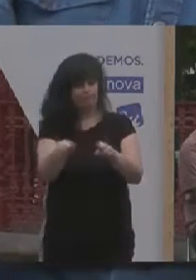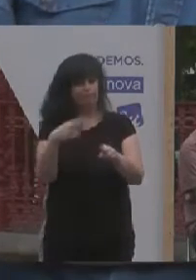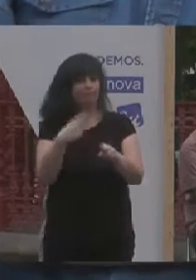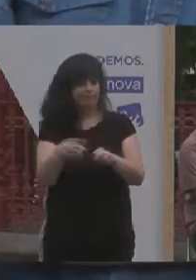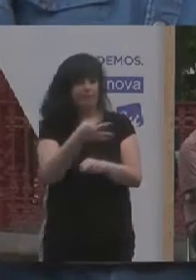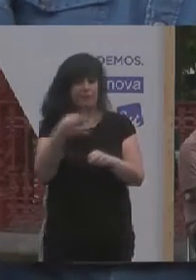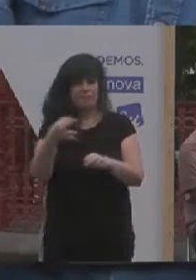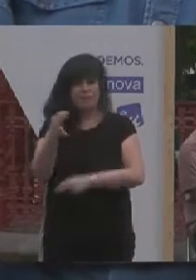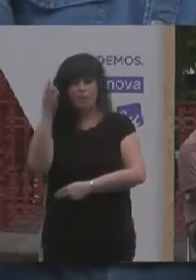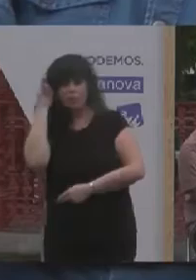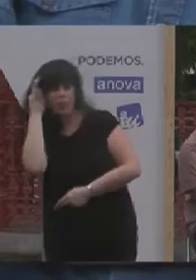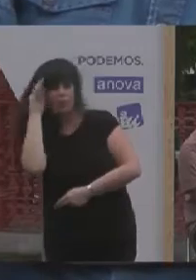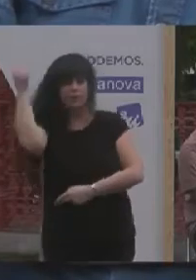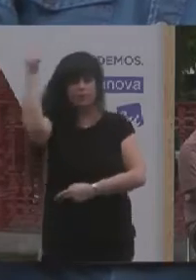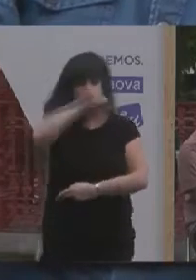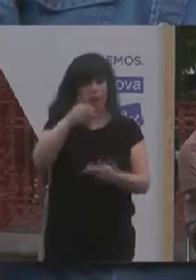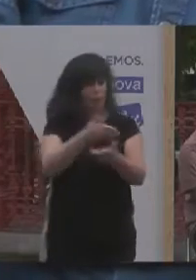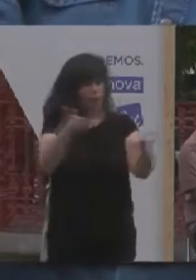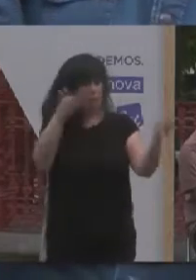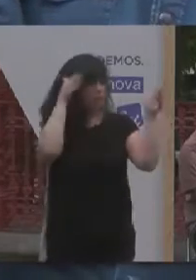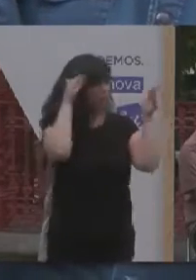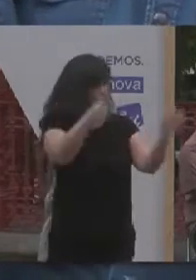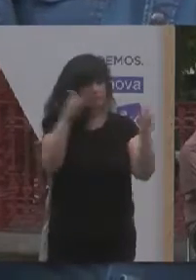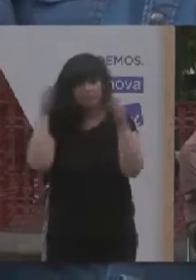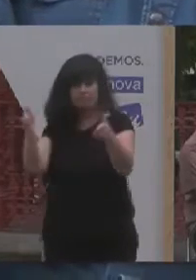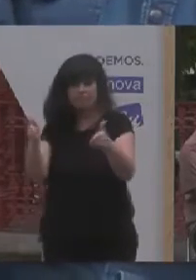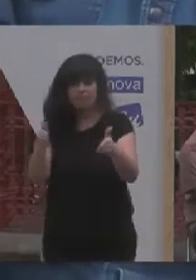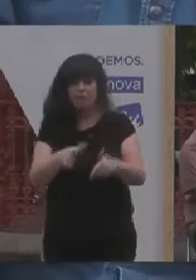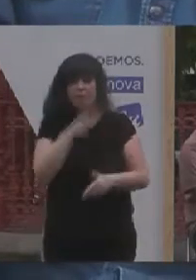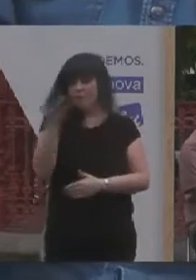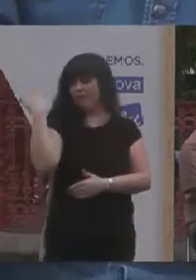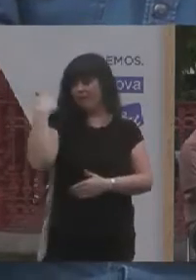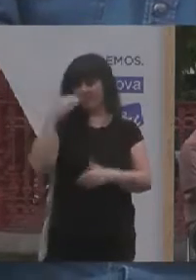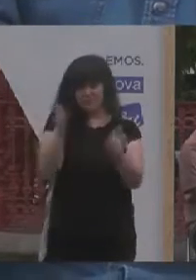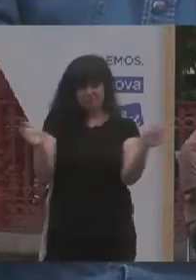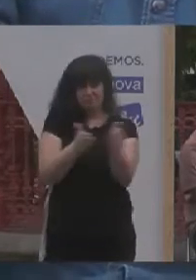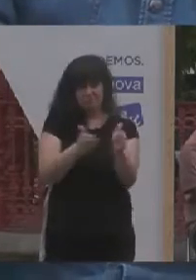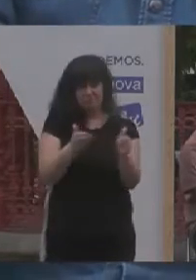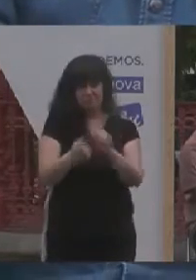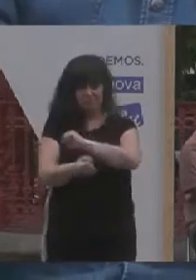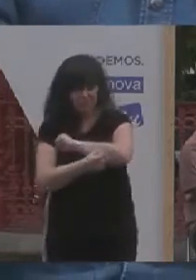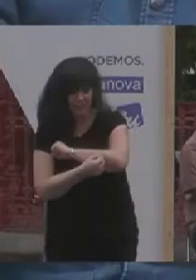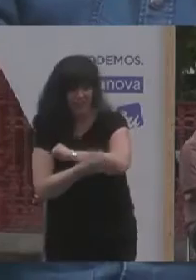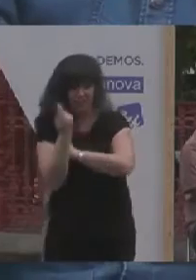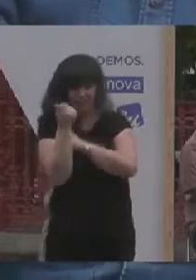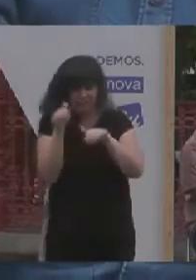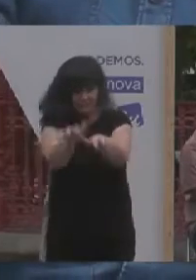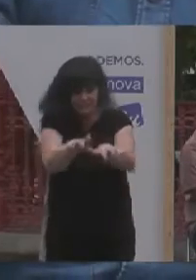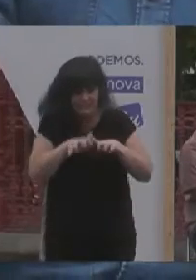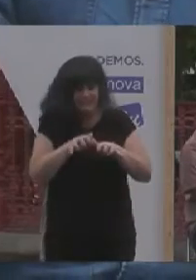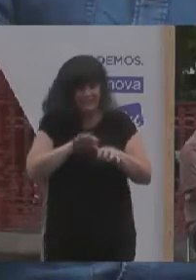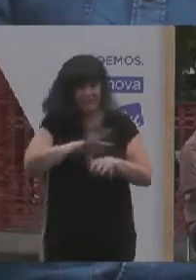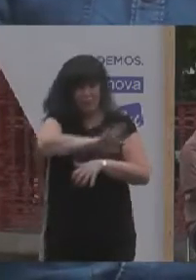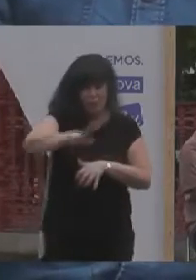social, para mulleres e homes, e non só para esa minoría codiciosa, xa riquísima, pero que non ten límite a hora de